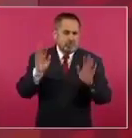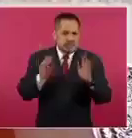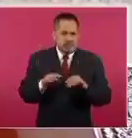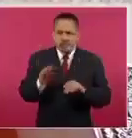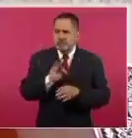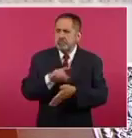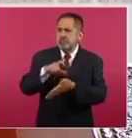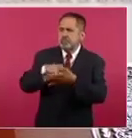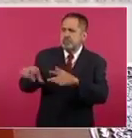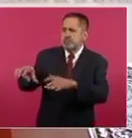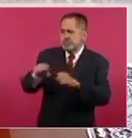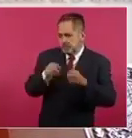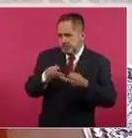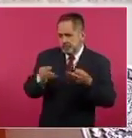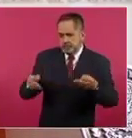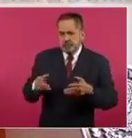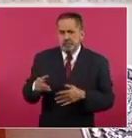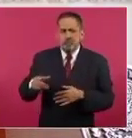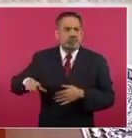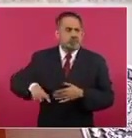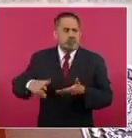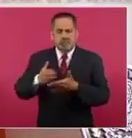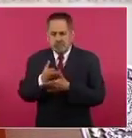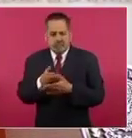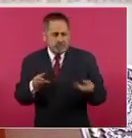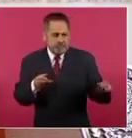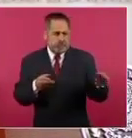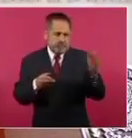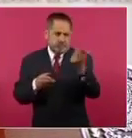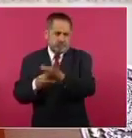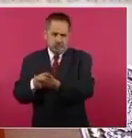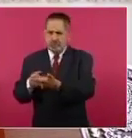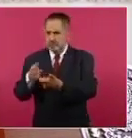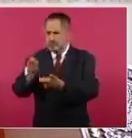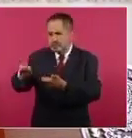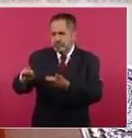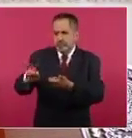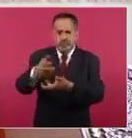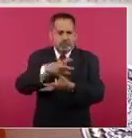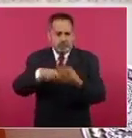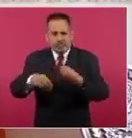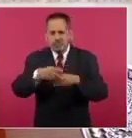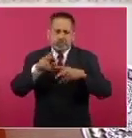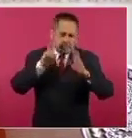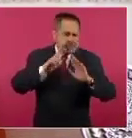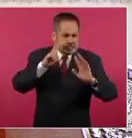comprar la tierra, el gobierno interviene, pagar una indemnización.